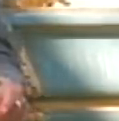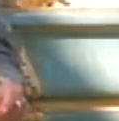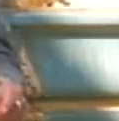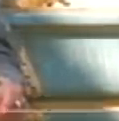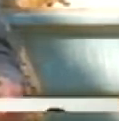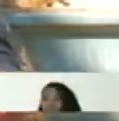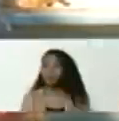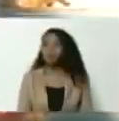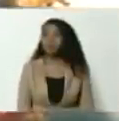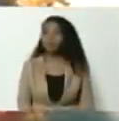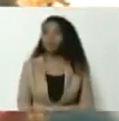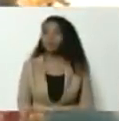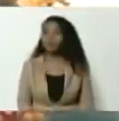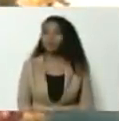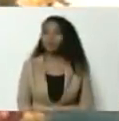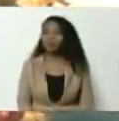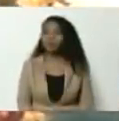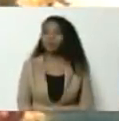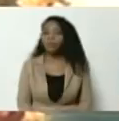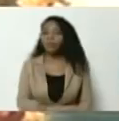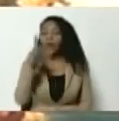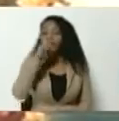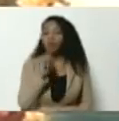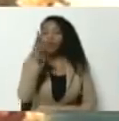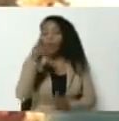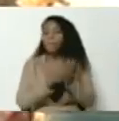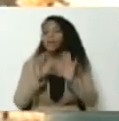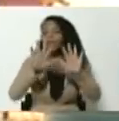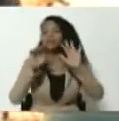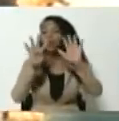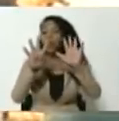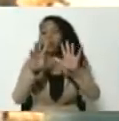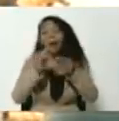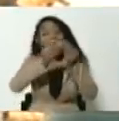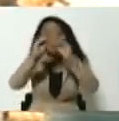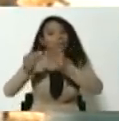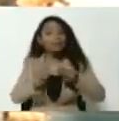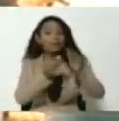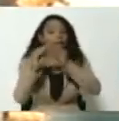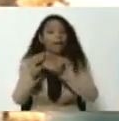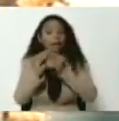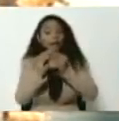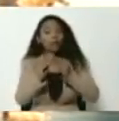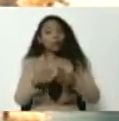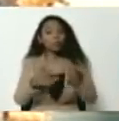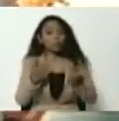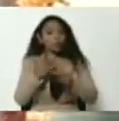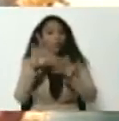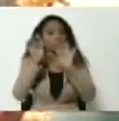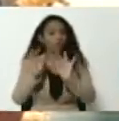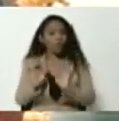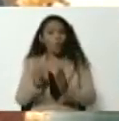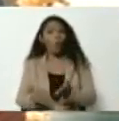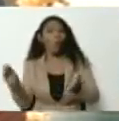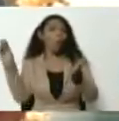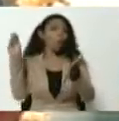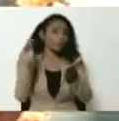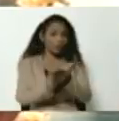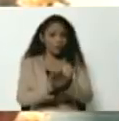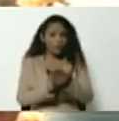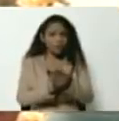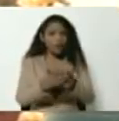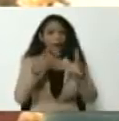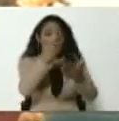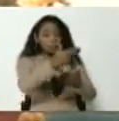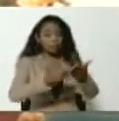el 23 de febrero del año 2019 para generar una cabeza de playa y volver otra vez a el